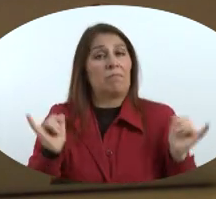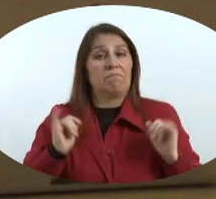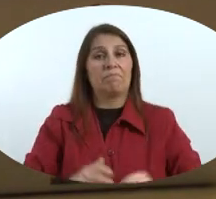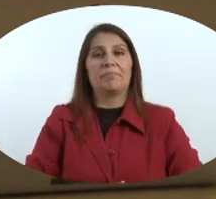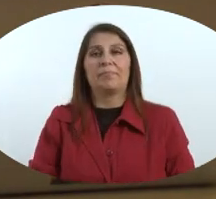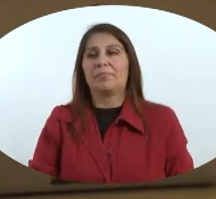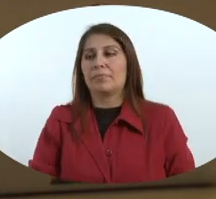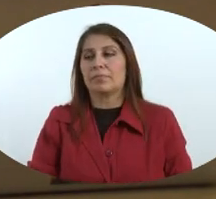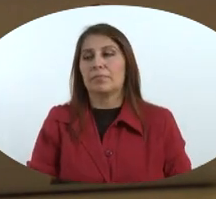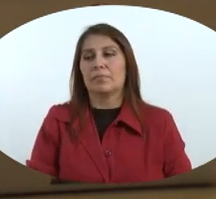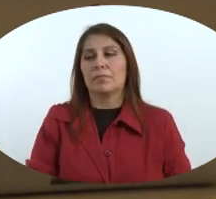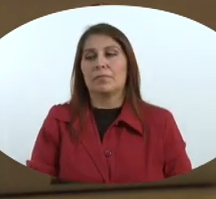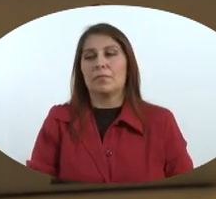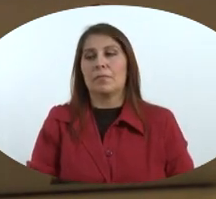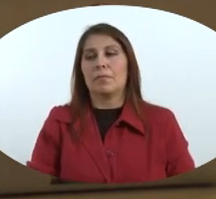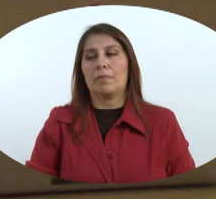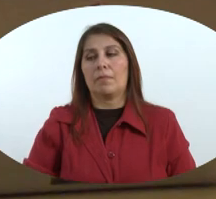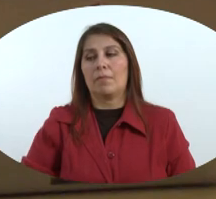ya